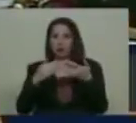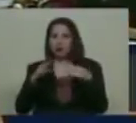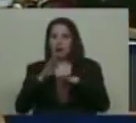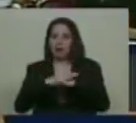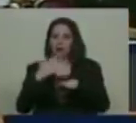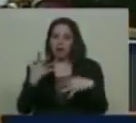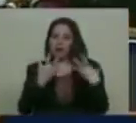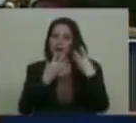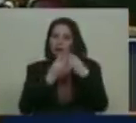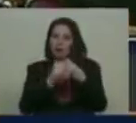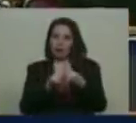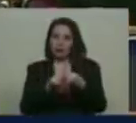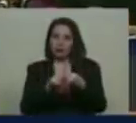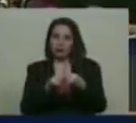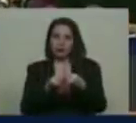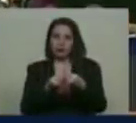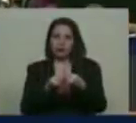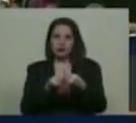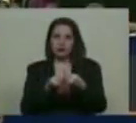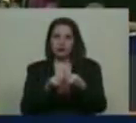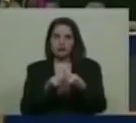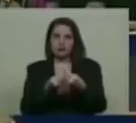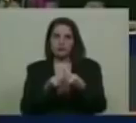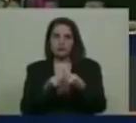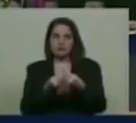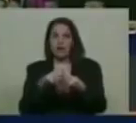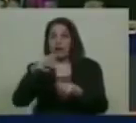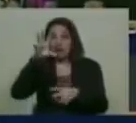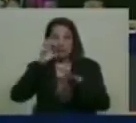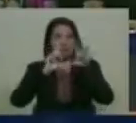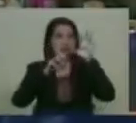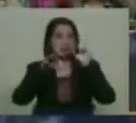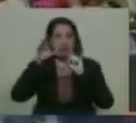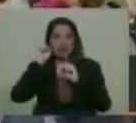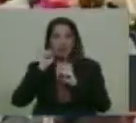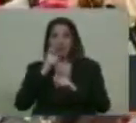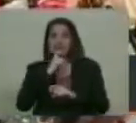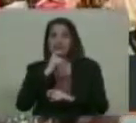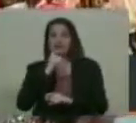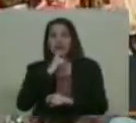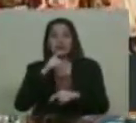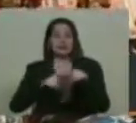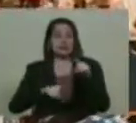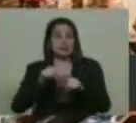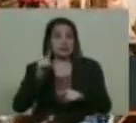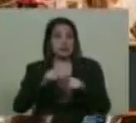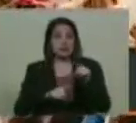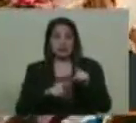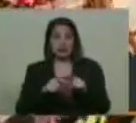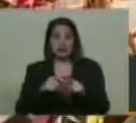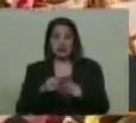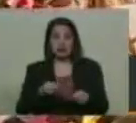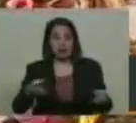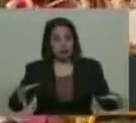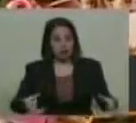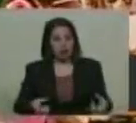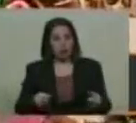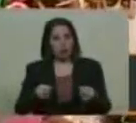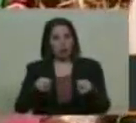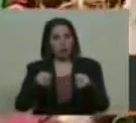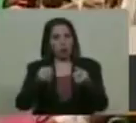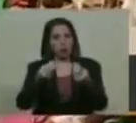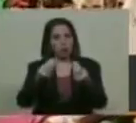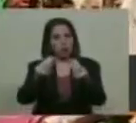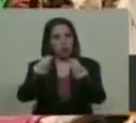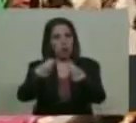juntos, entendiendo las dificultades, llevando a nuestros hijos de la mano, a